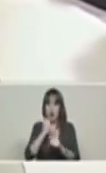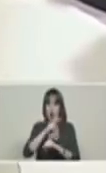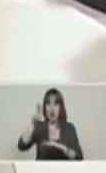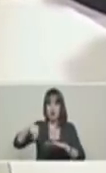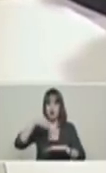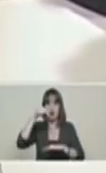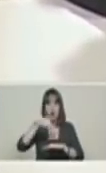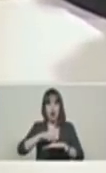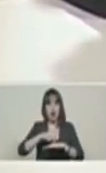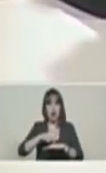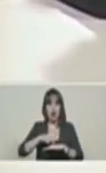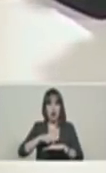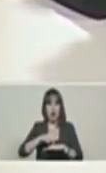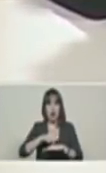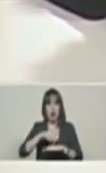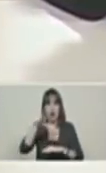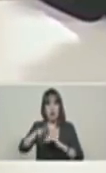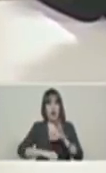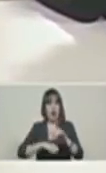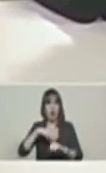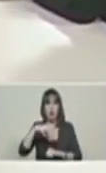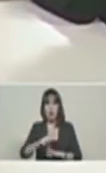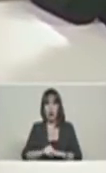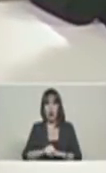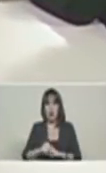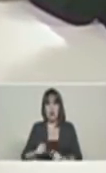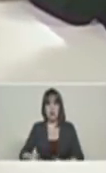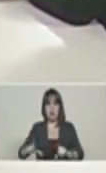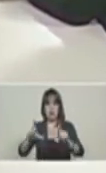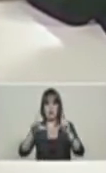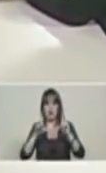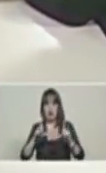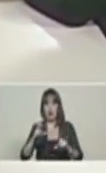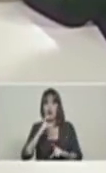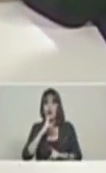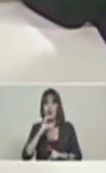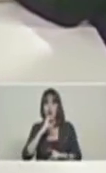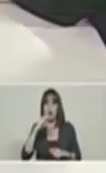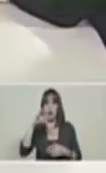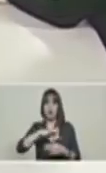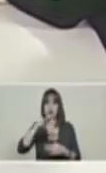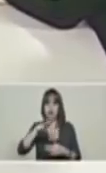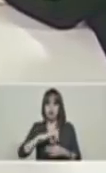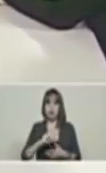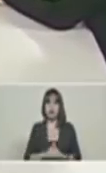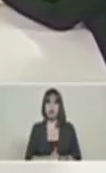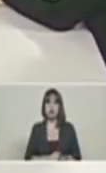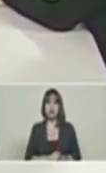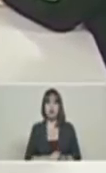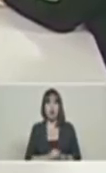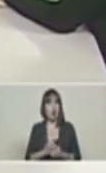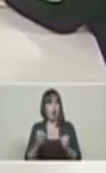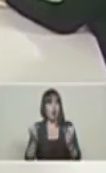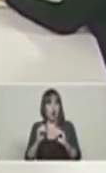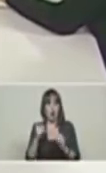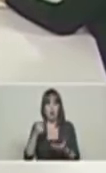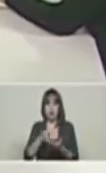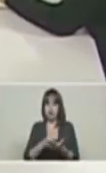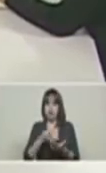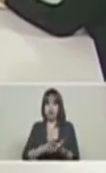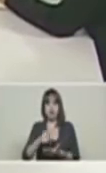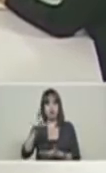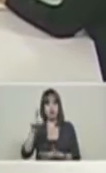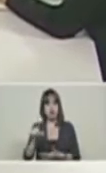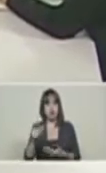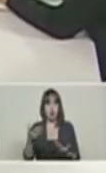nacional para adquirir certificados del plan de ahorro en oro o fracciones